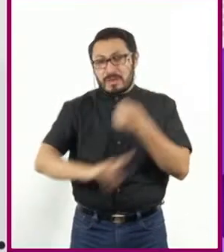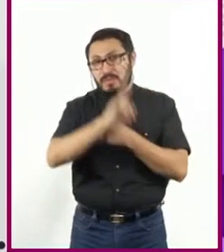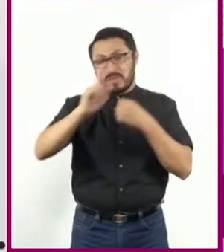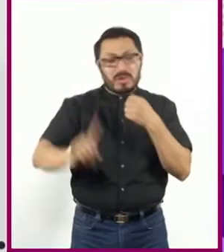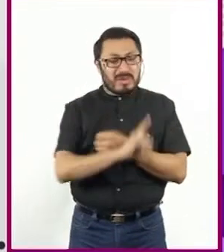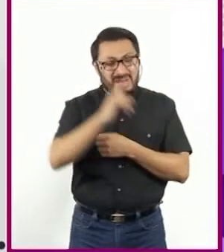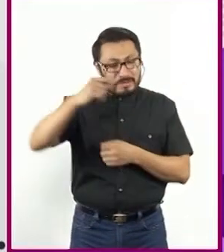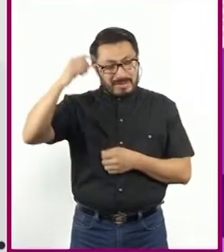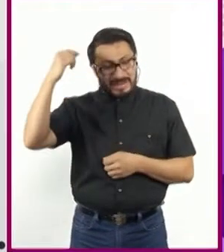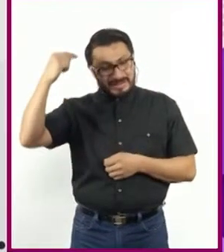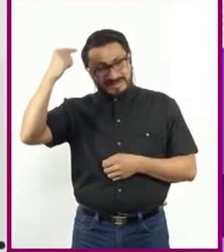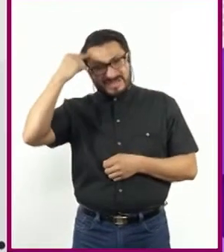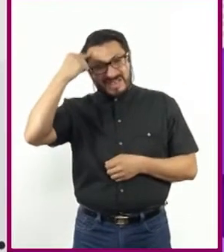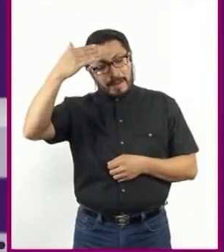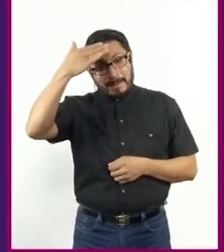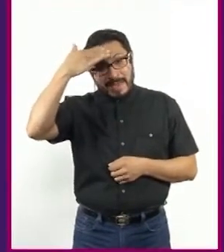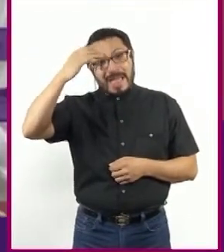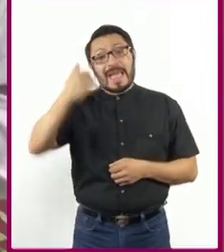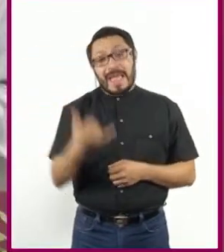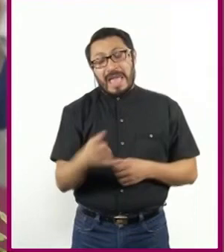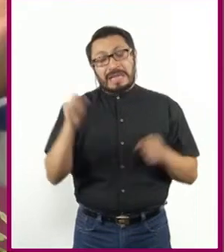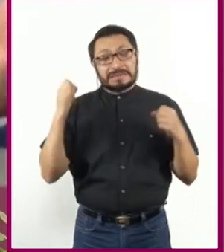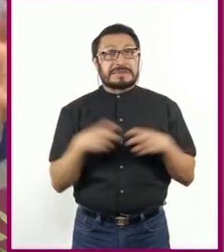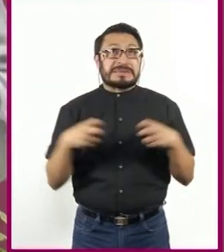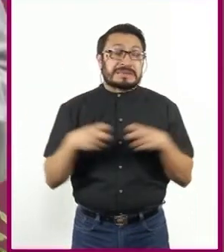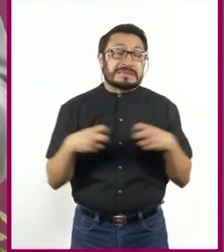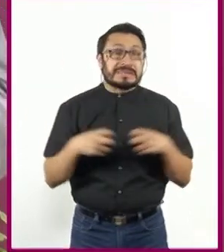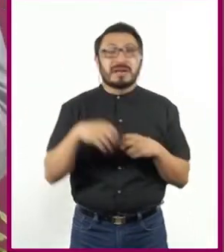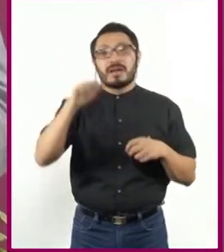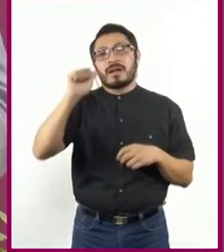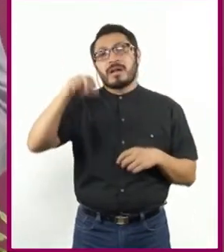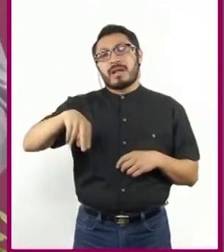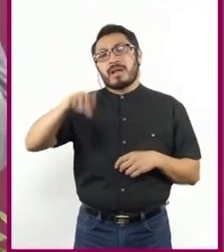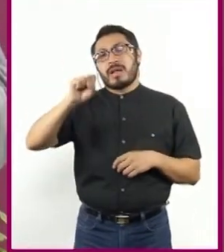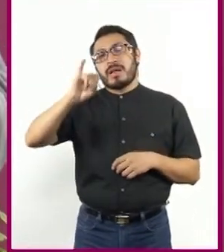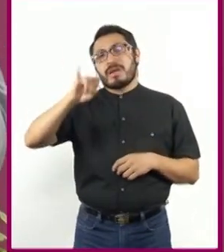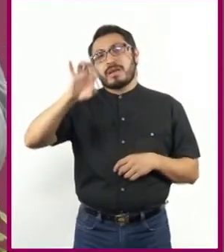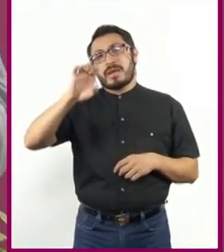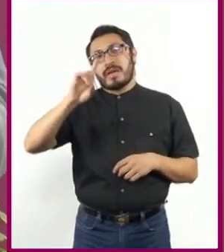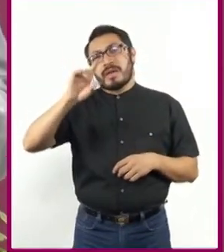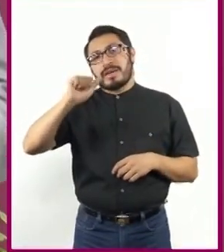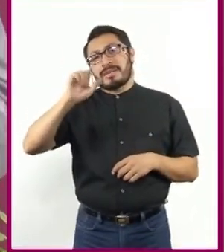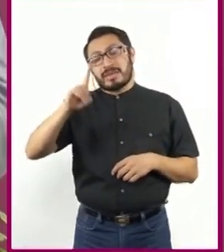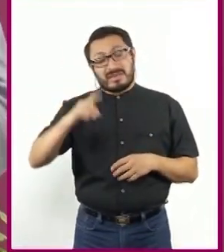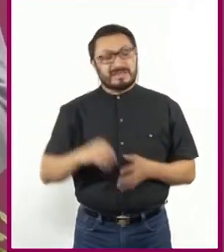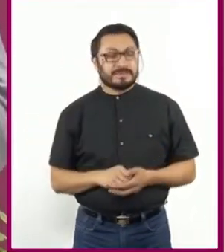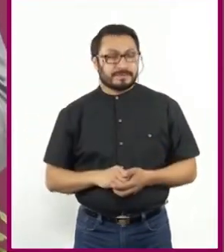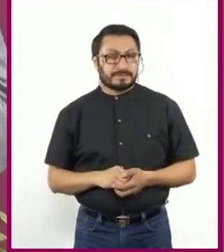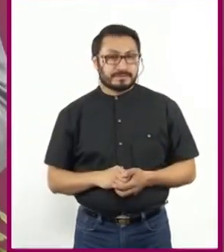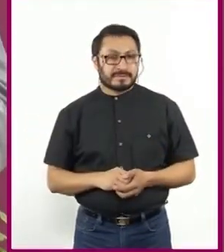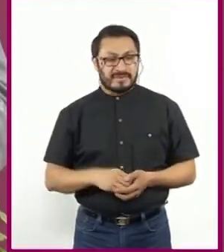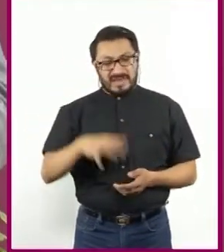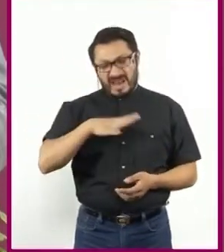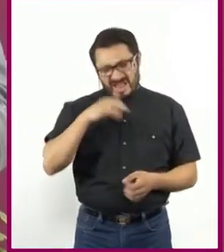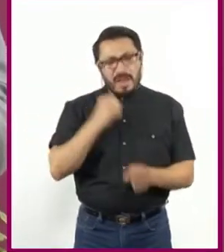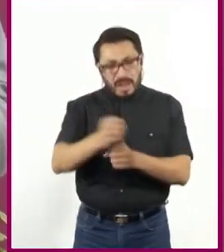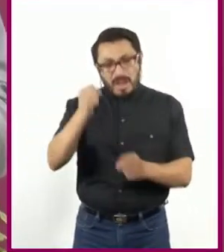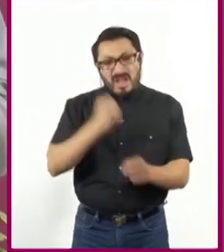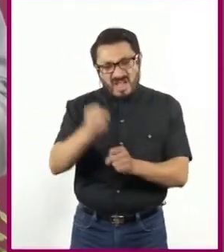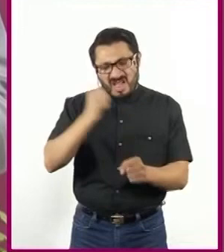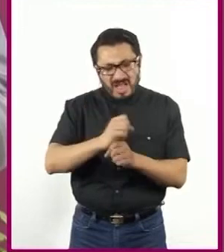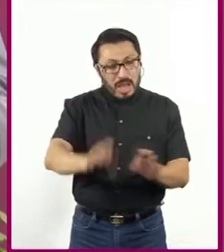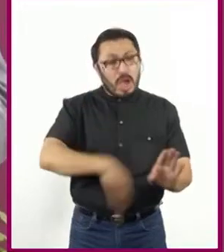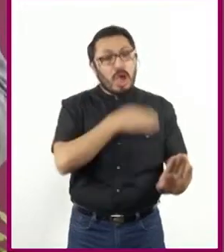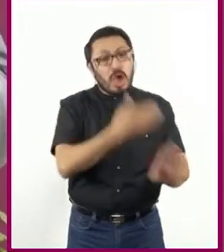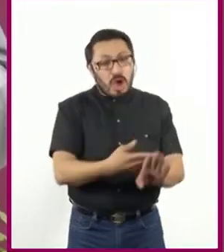y trastornos por ansiedad. Como podemos percibir, la violencia, en particular contra las niñas,